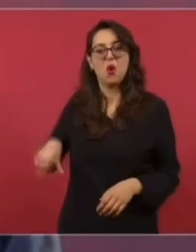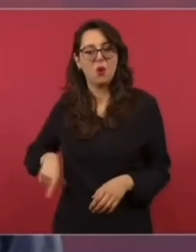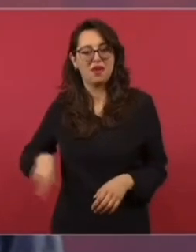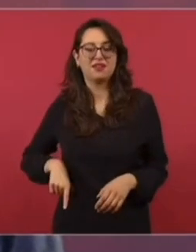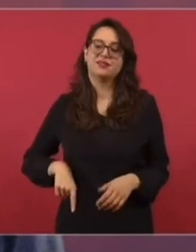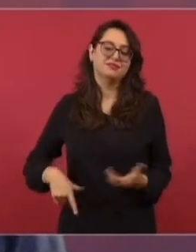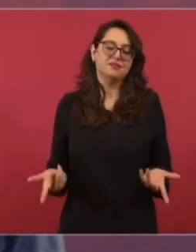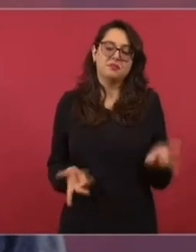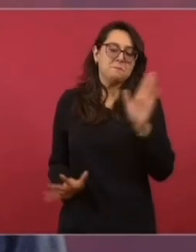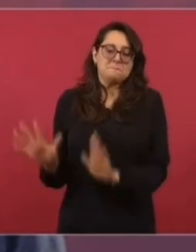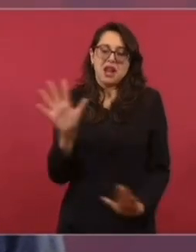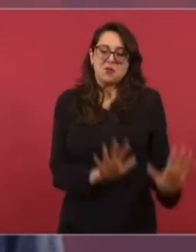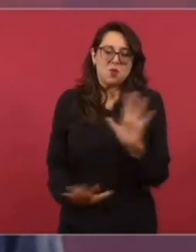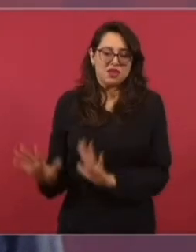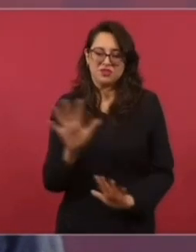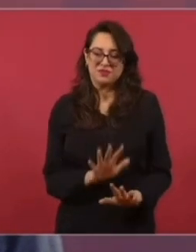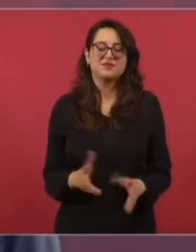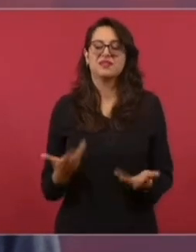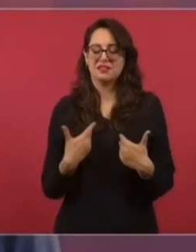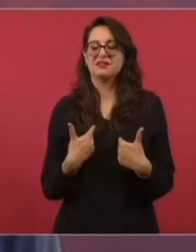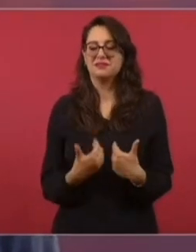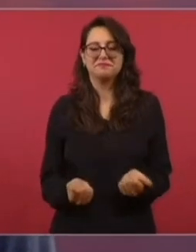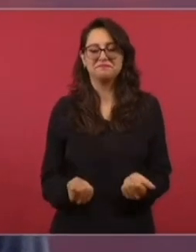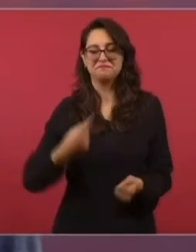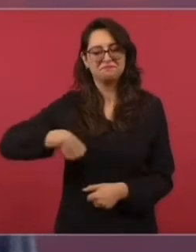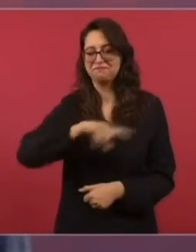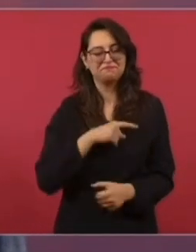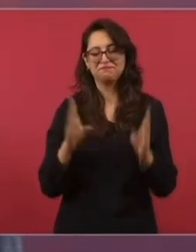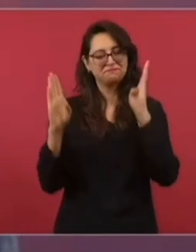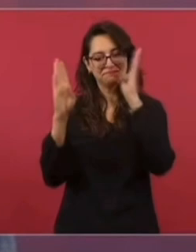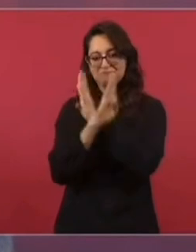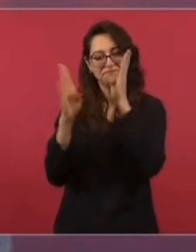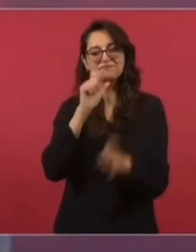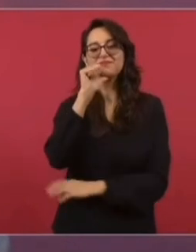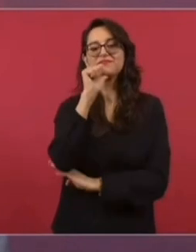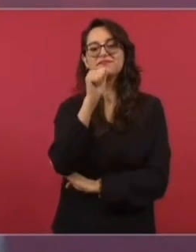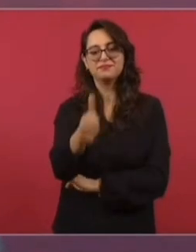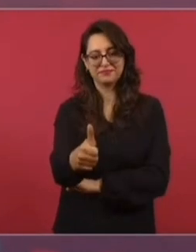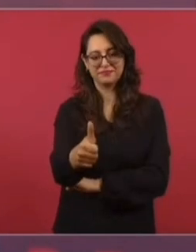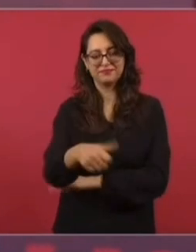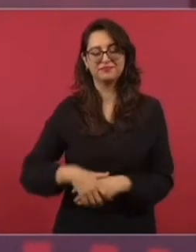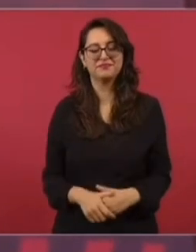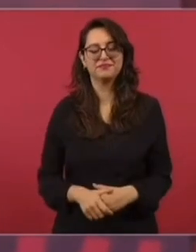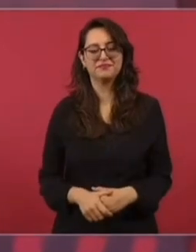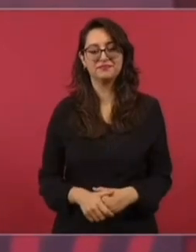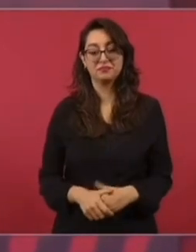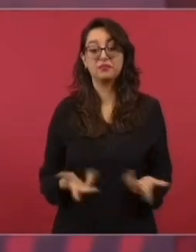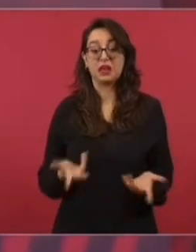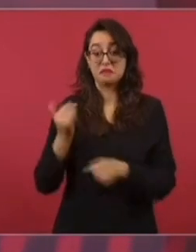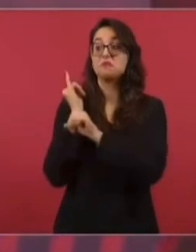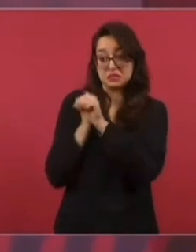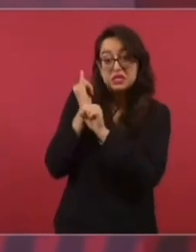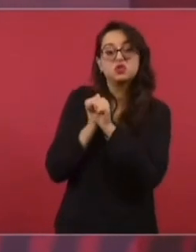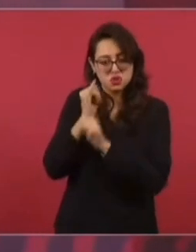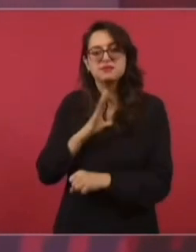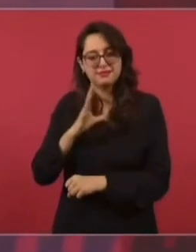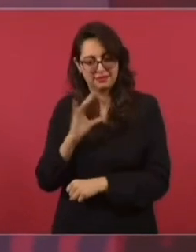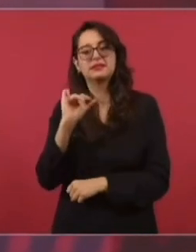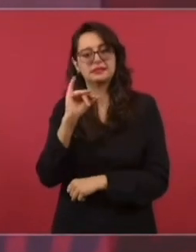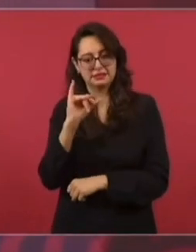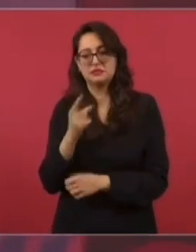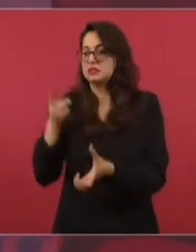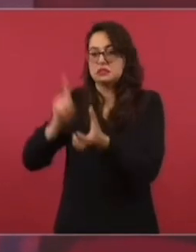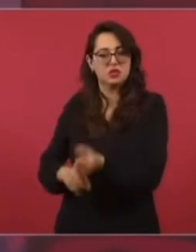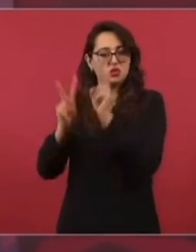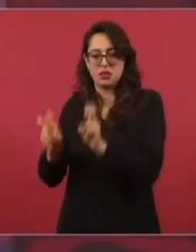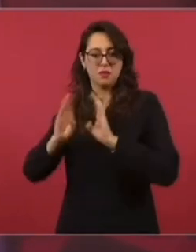manipular. Entonces, que quede claro, nosotros no espiamos a nadie. Se hace inteligencia y tiene que ver con